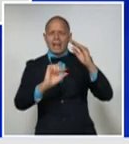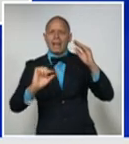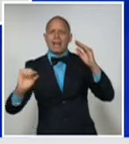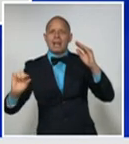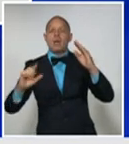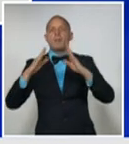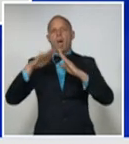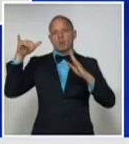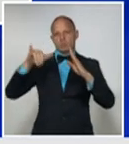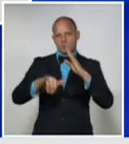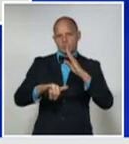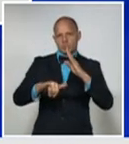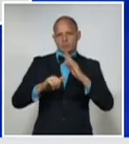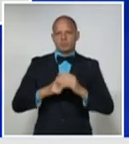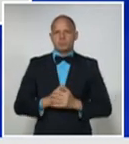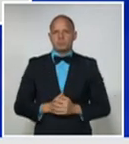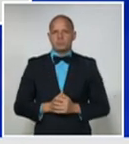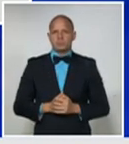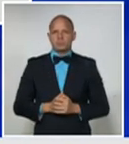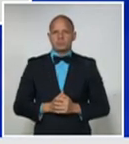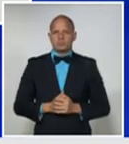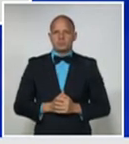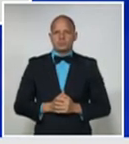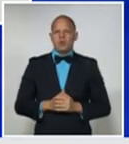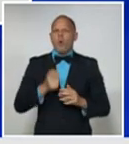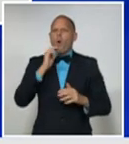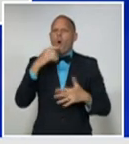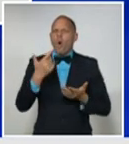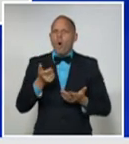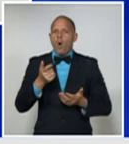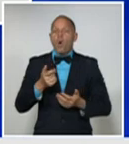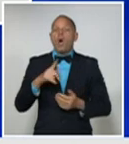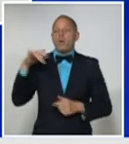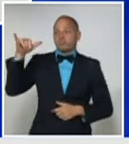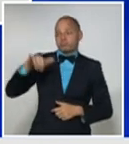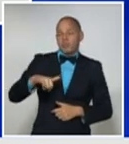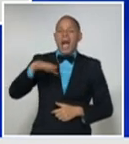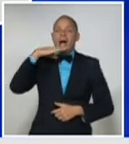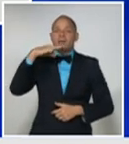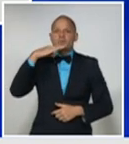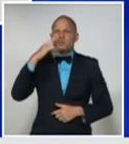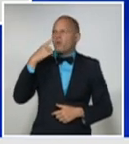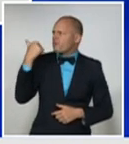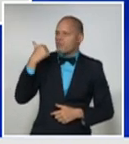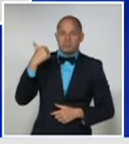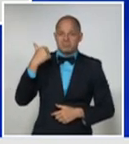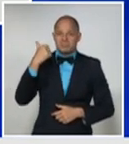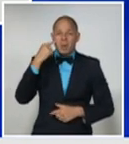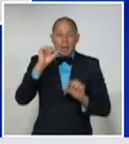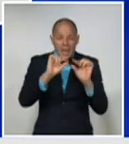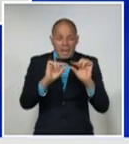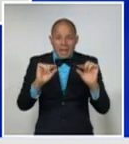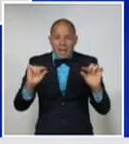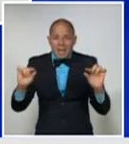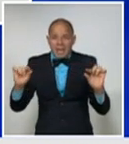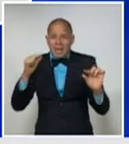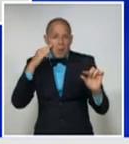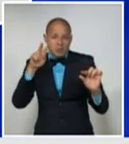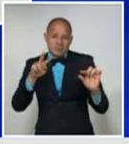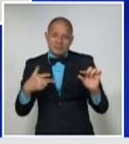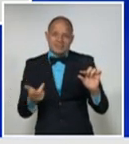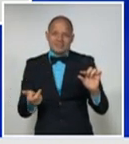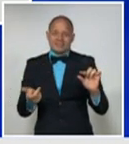los importados, prácticamente no se ve, predominan los autóctonos y también pueden apreciar